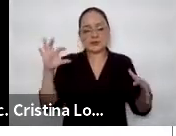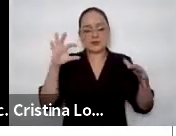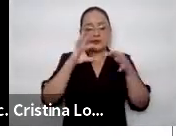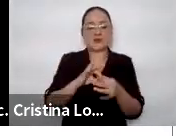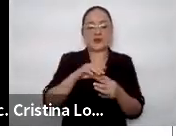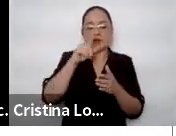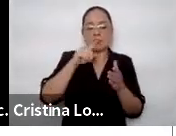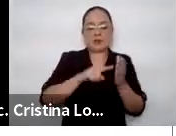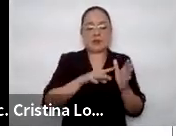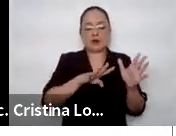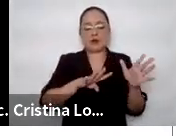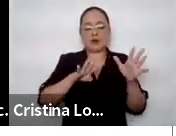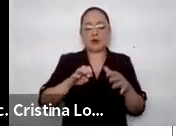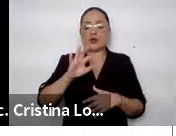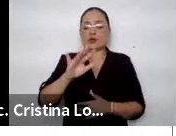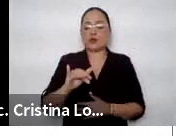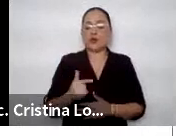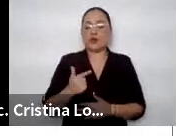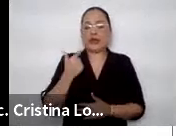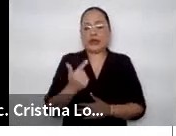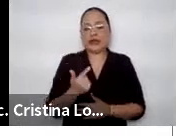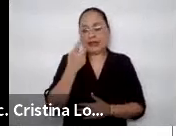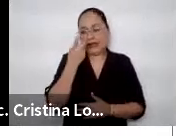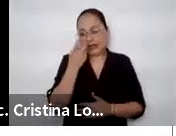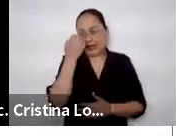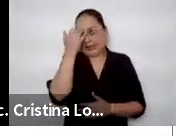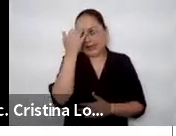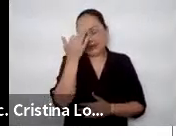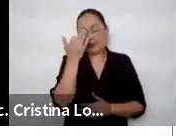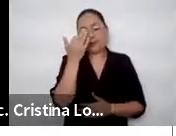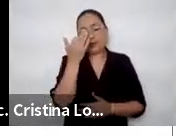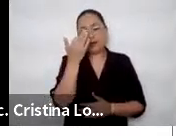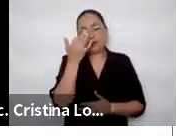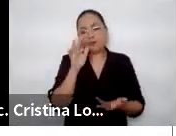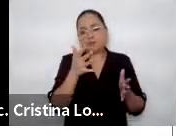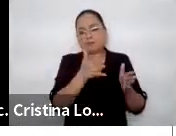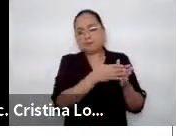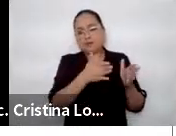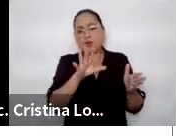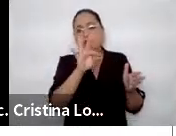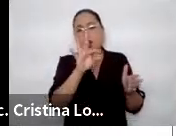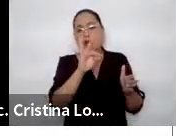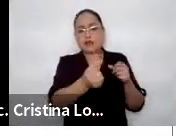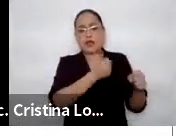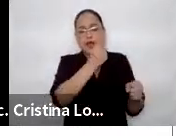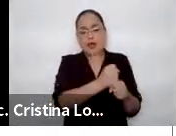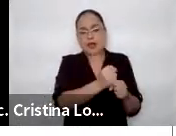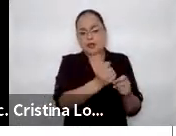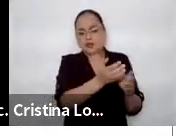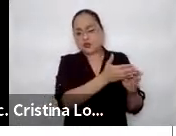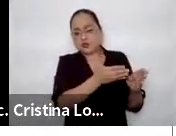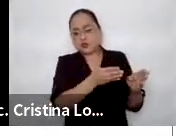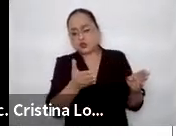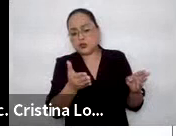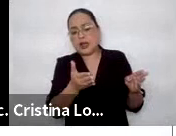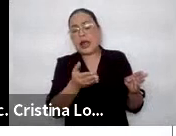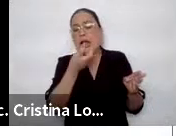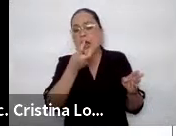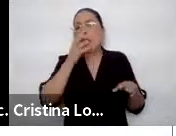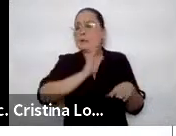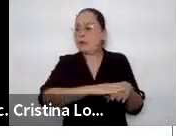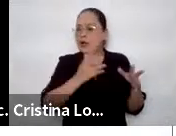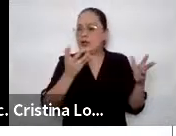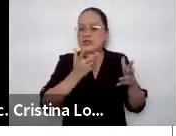1957. La quinta época fue un periodo muy grande, duró casi 40 años prácticamente, y fue donde más se